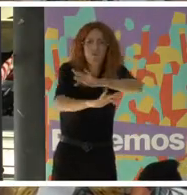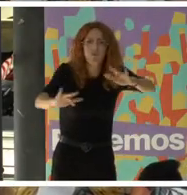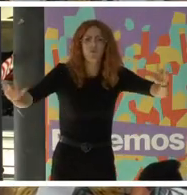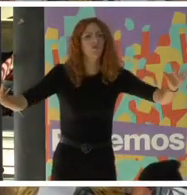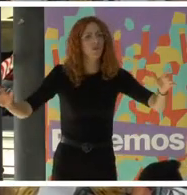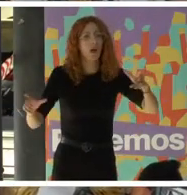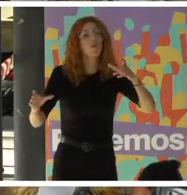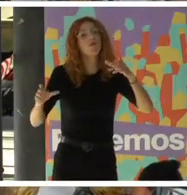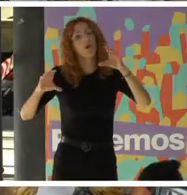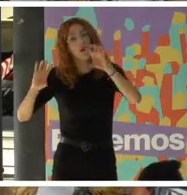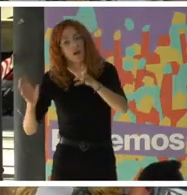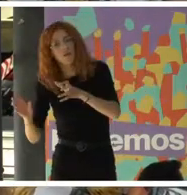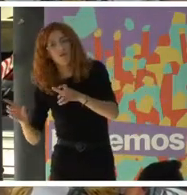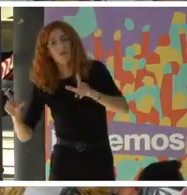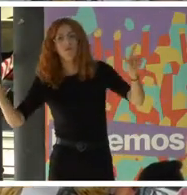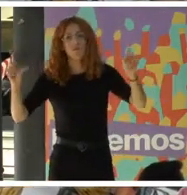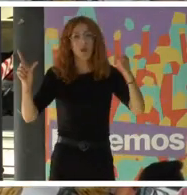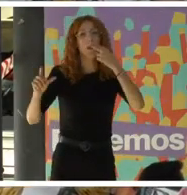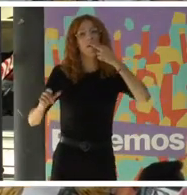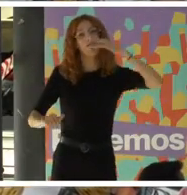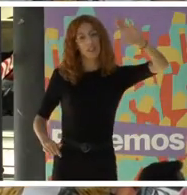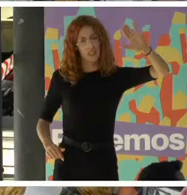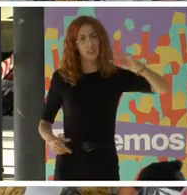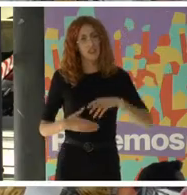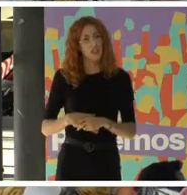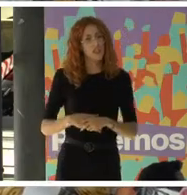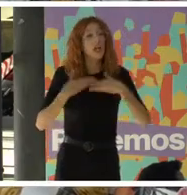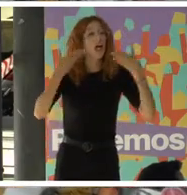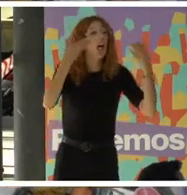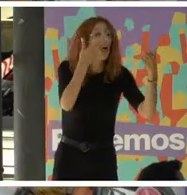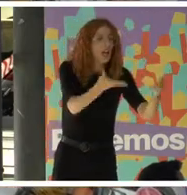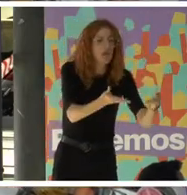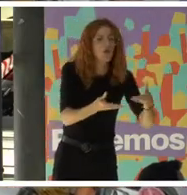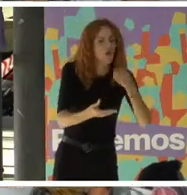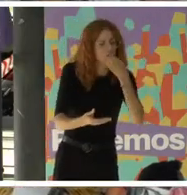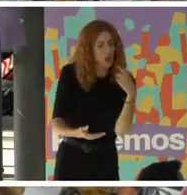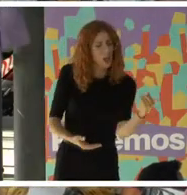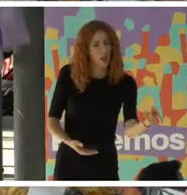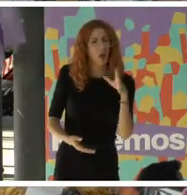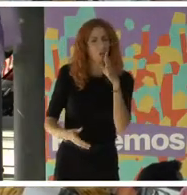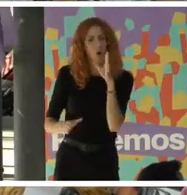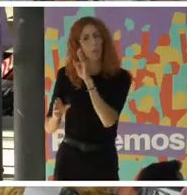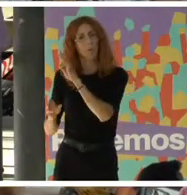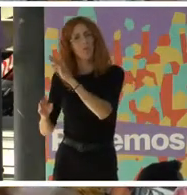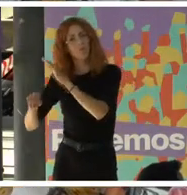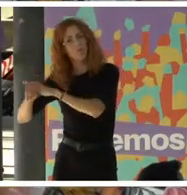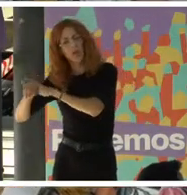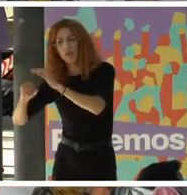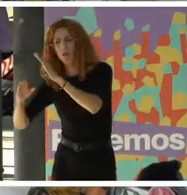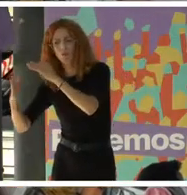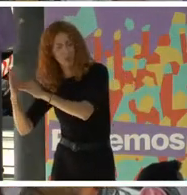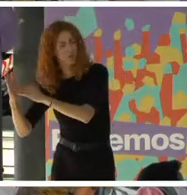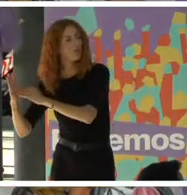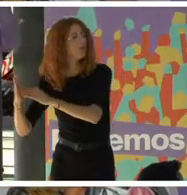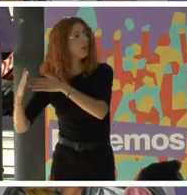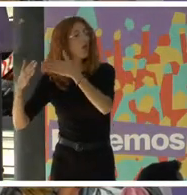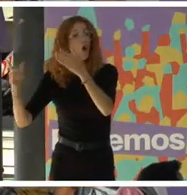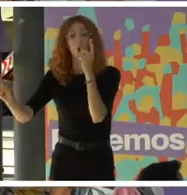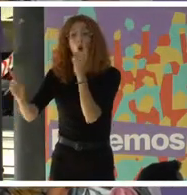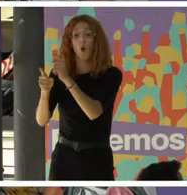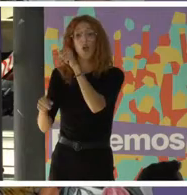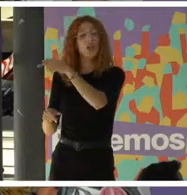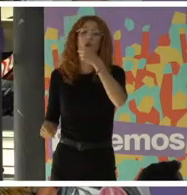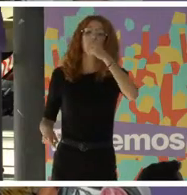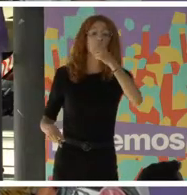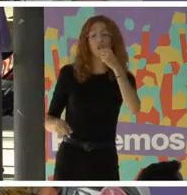de comunicación fascistas. Eso es lo que sirve para frenar a la extrema derecha. Y contra eso, el Partido